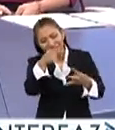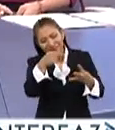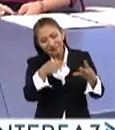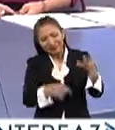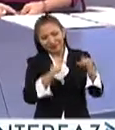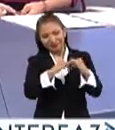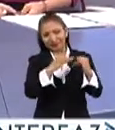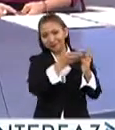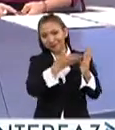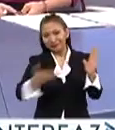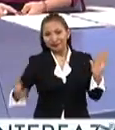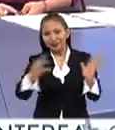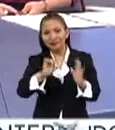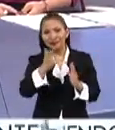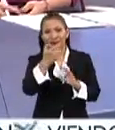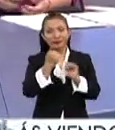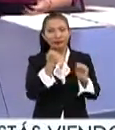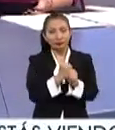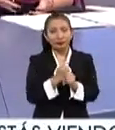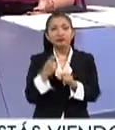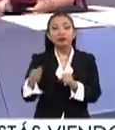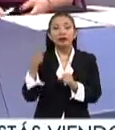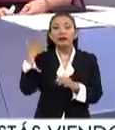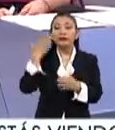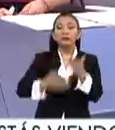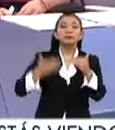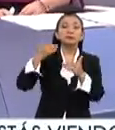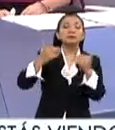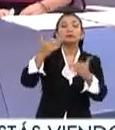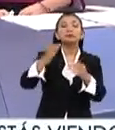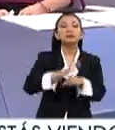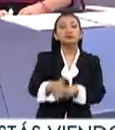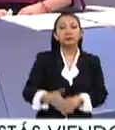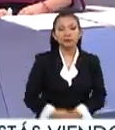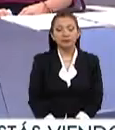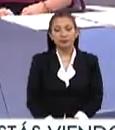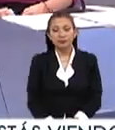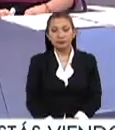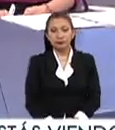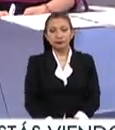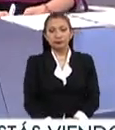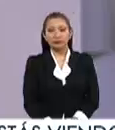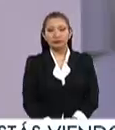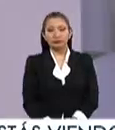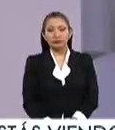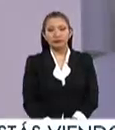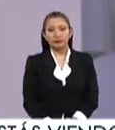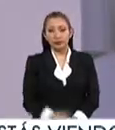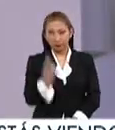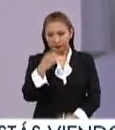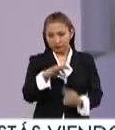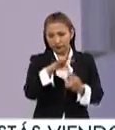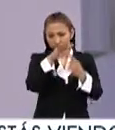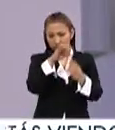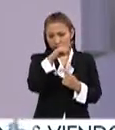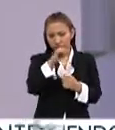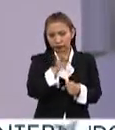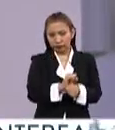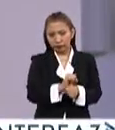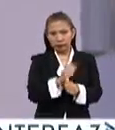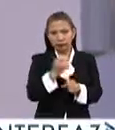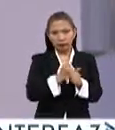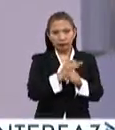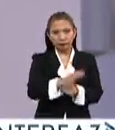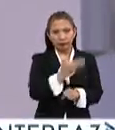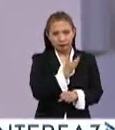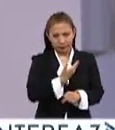esta institución a lo largo de estos 37 años y los retos que tienen todavía por venir? Mira, yo creo que es destacable, sobre todo en la semana del